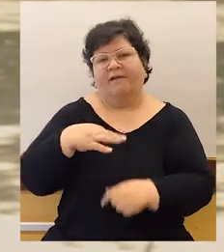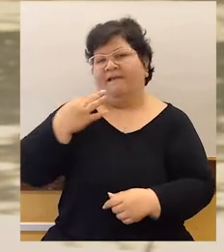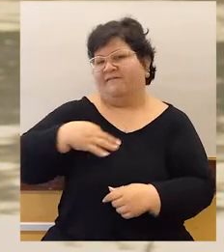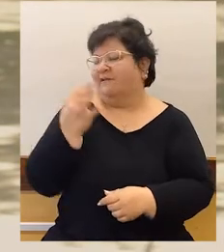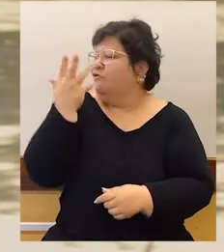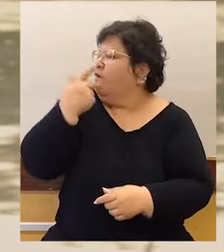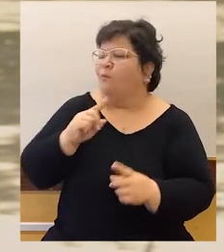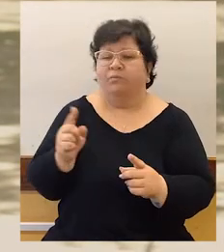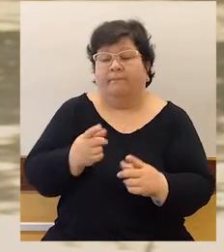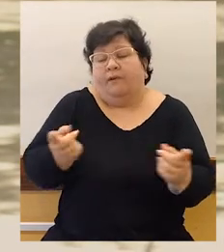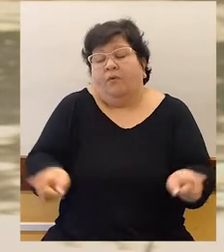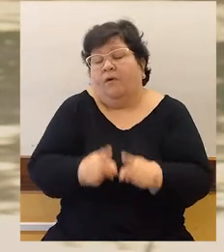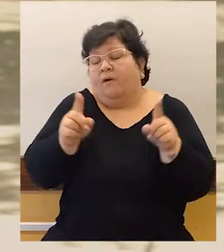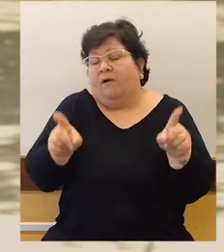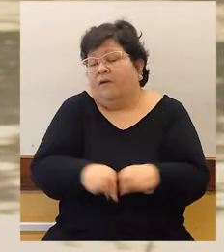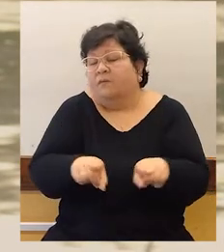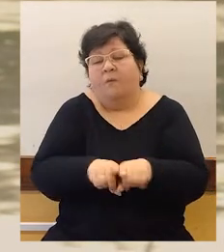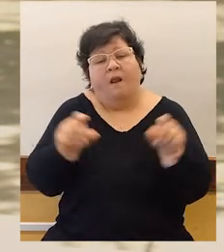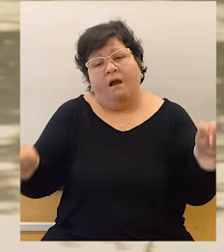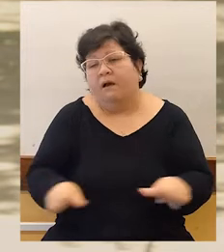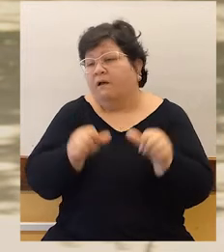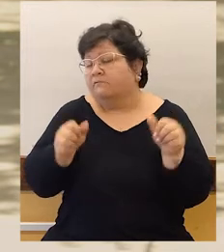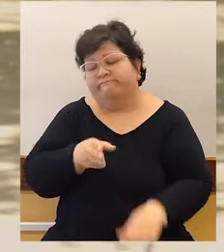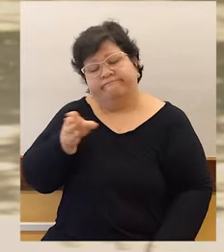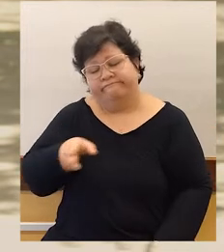gusta y tiene que hacerlas igual, pero nada, eso